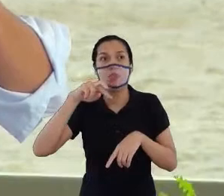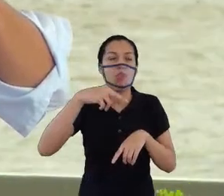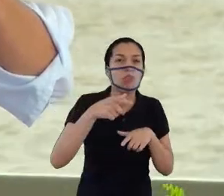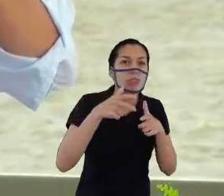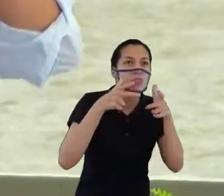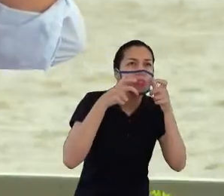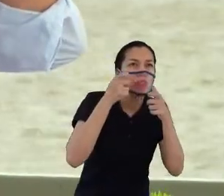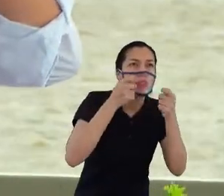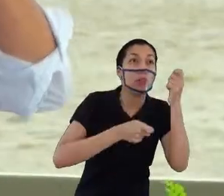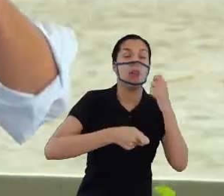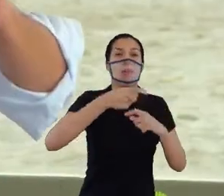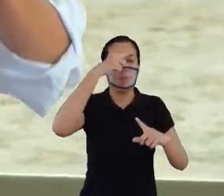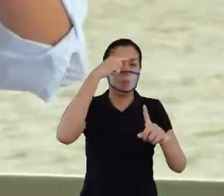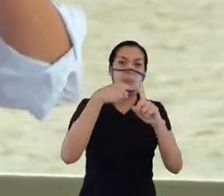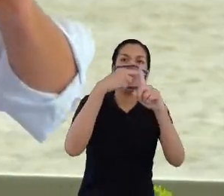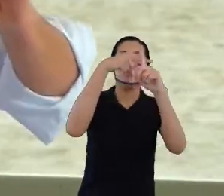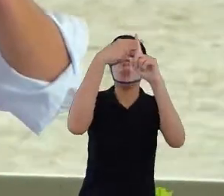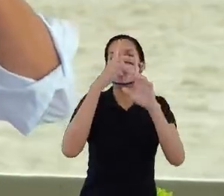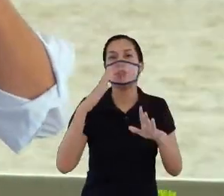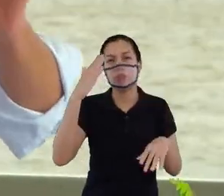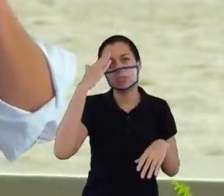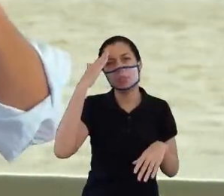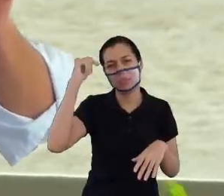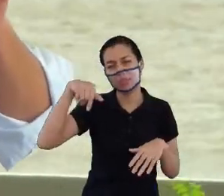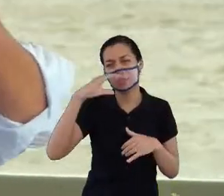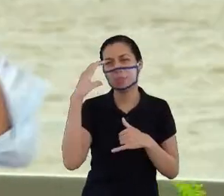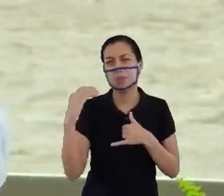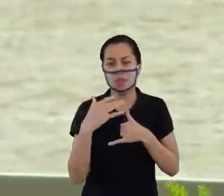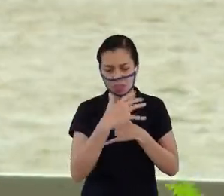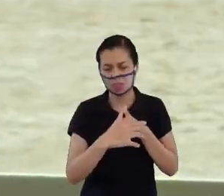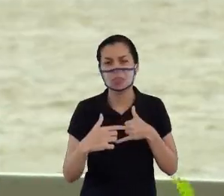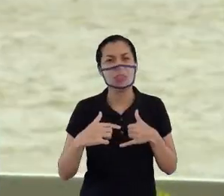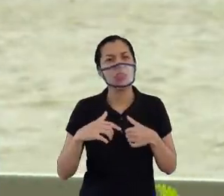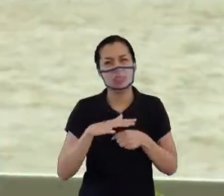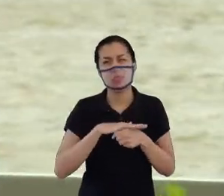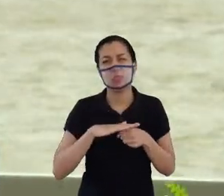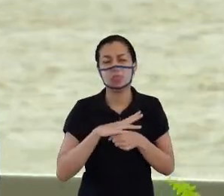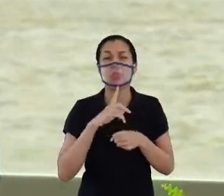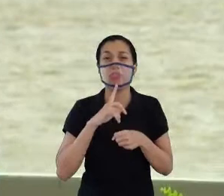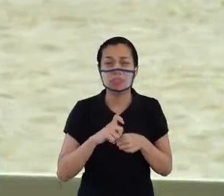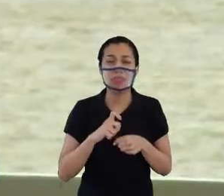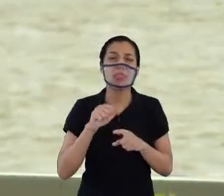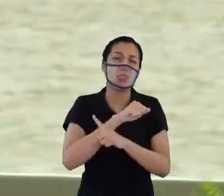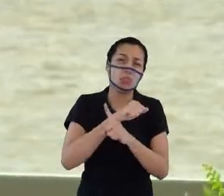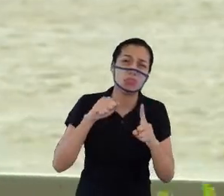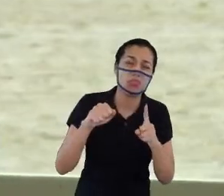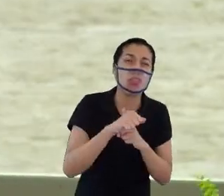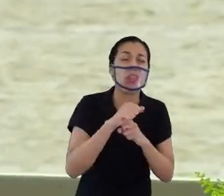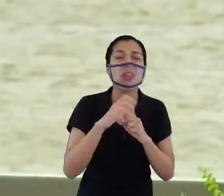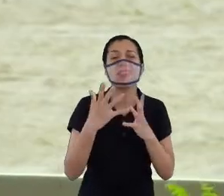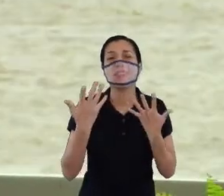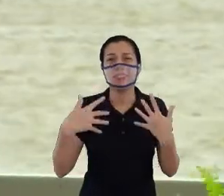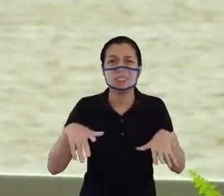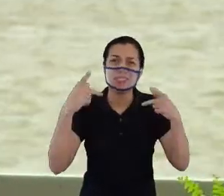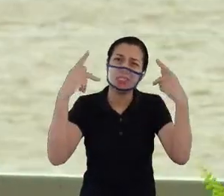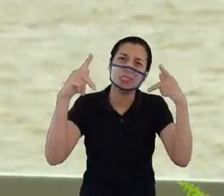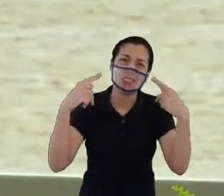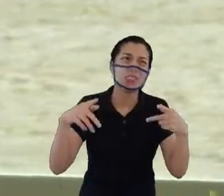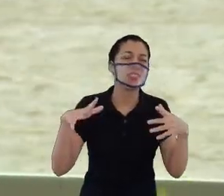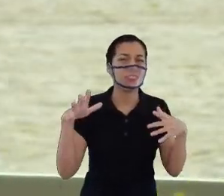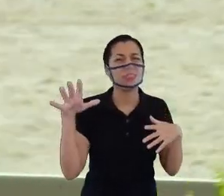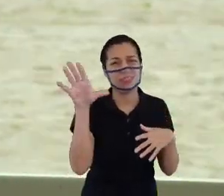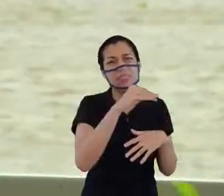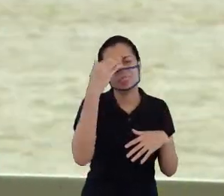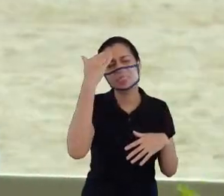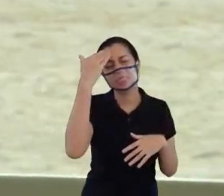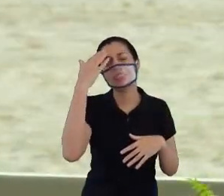por un momento difícil. Buenaventura, el Valle del Cauca, pasando por momentos muy difíciles que nos duelen a todos. Como barranquilleros, como atlanticenses, nos duele, obviamente como